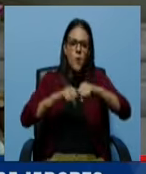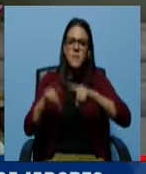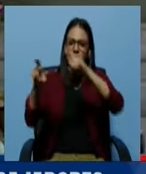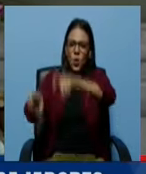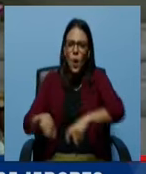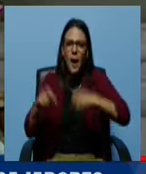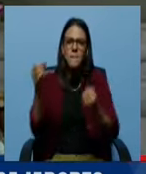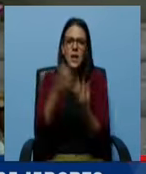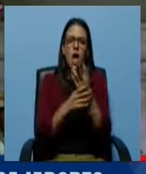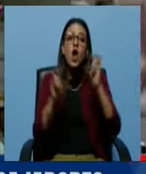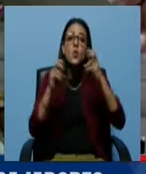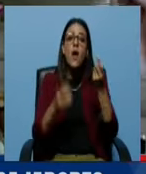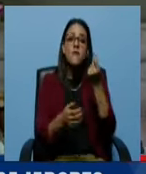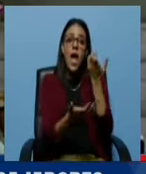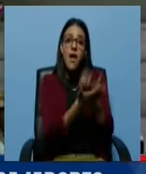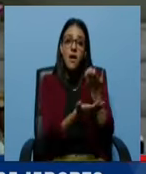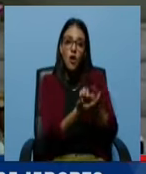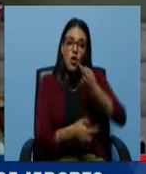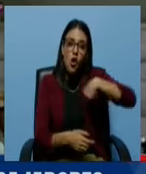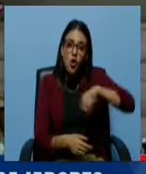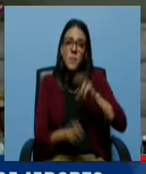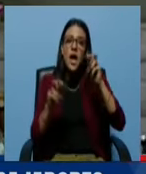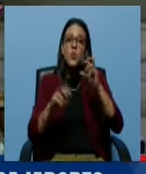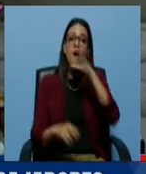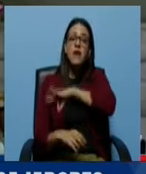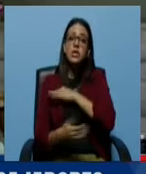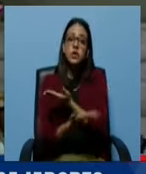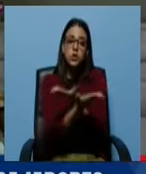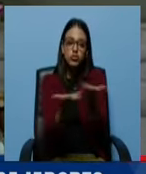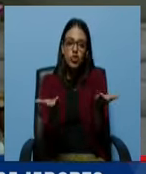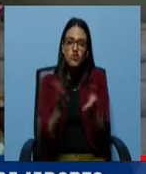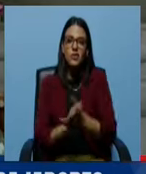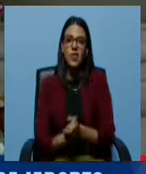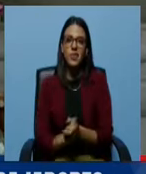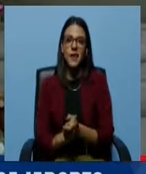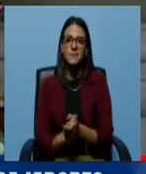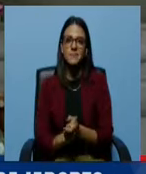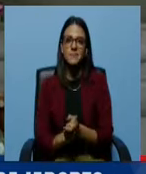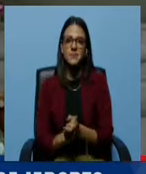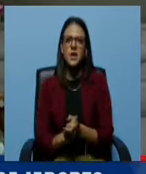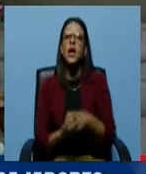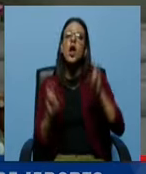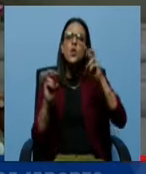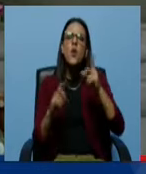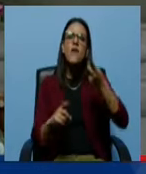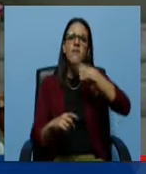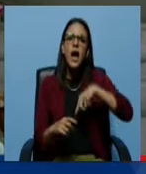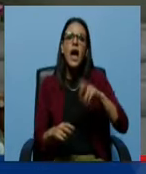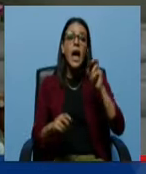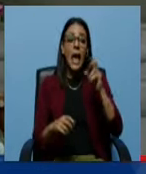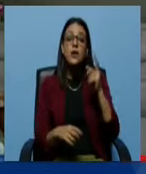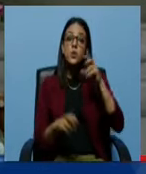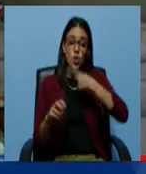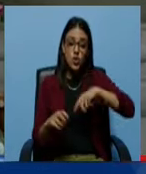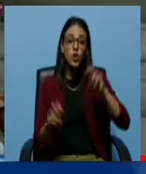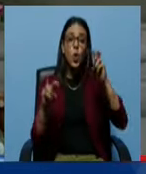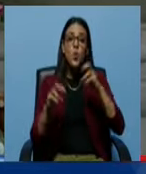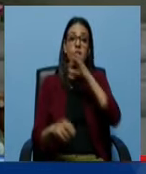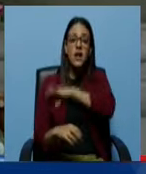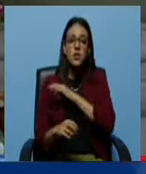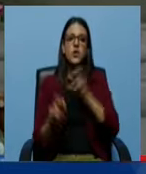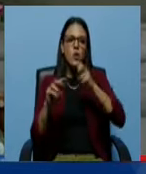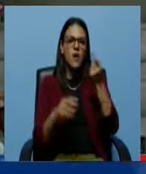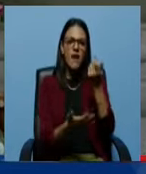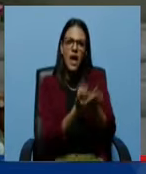la nueva economía de la nueva sociedad. No habrá nueva sociedad si no hay una nueva economía.